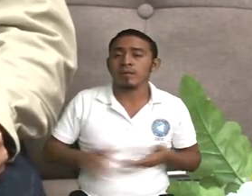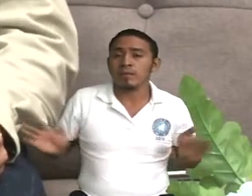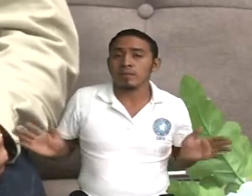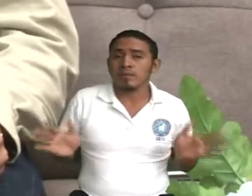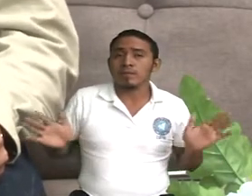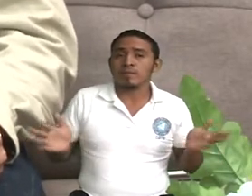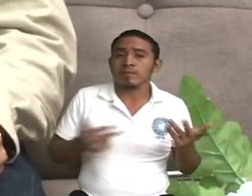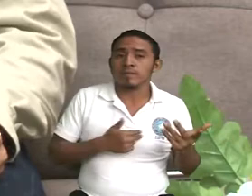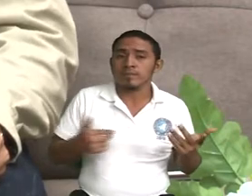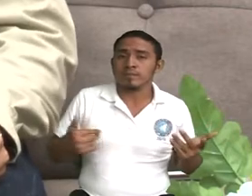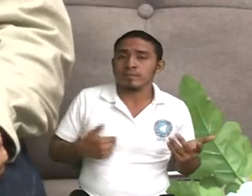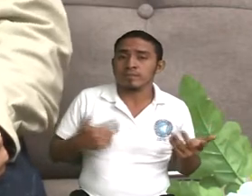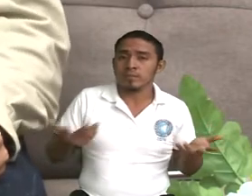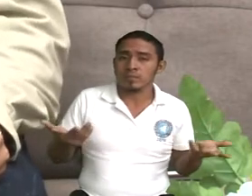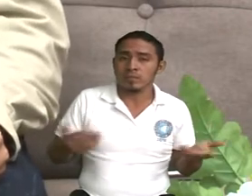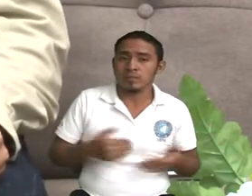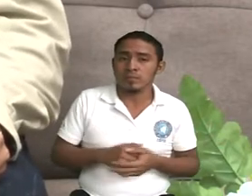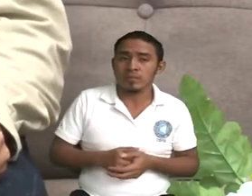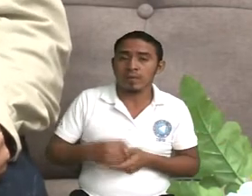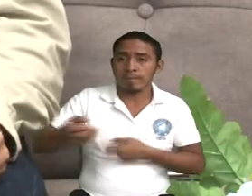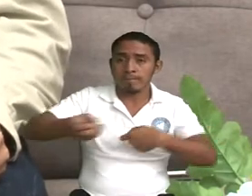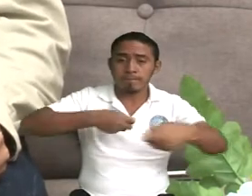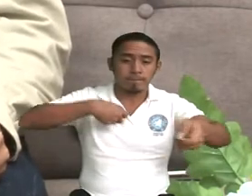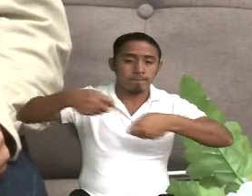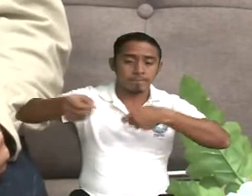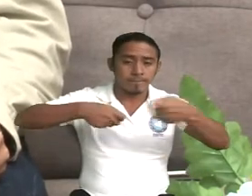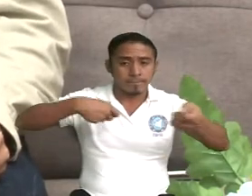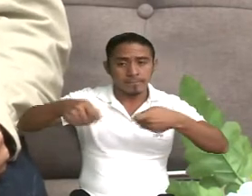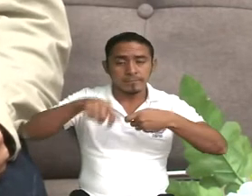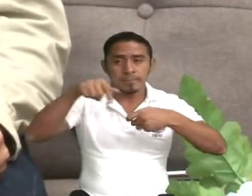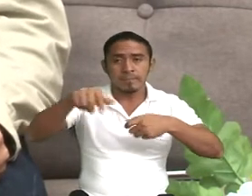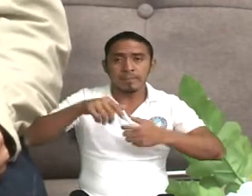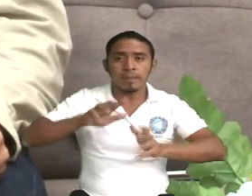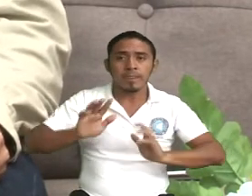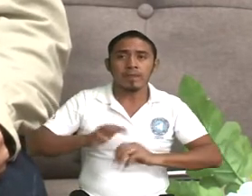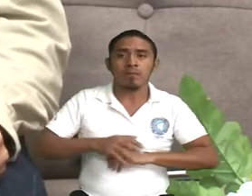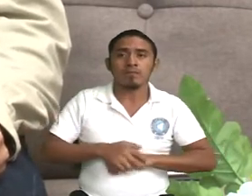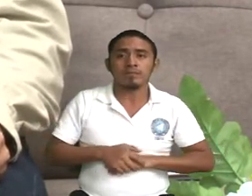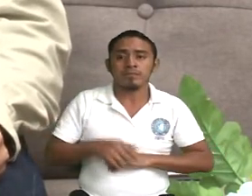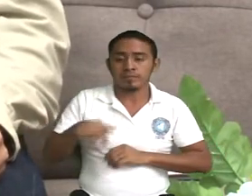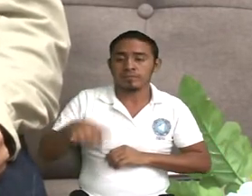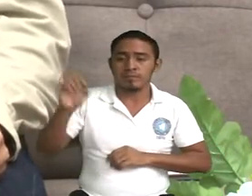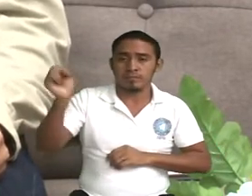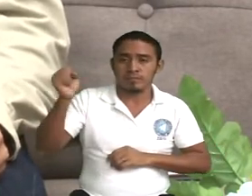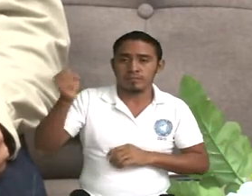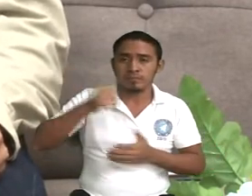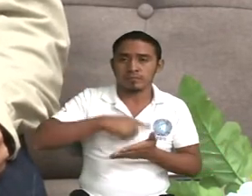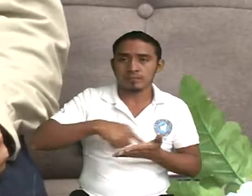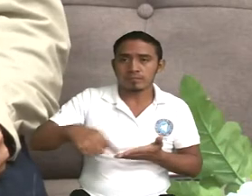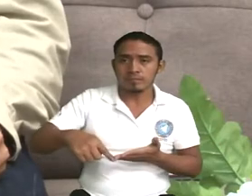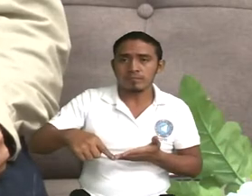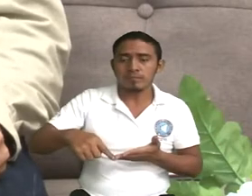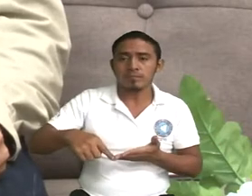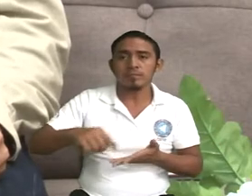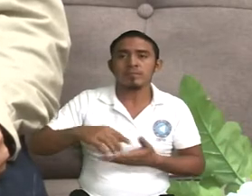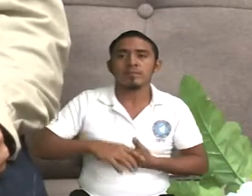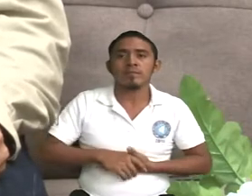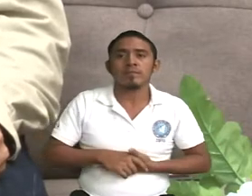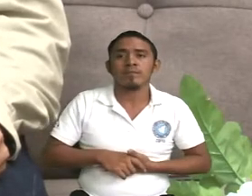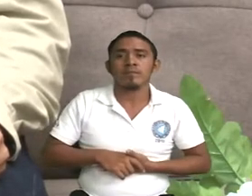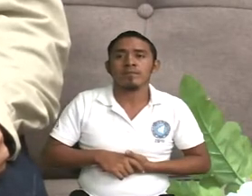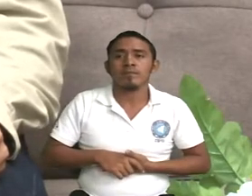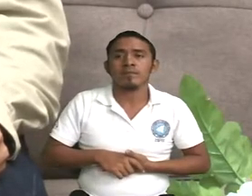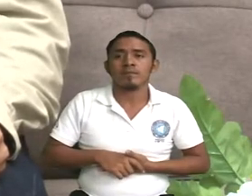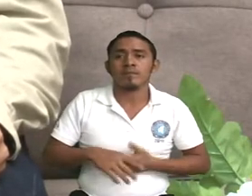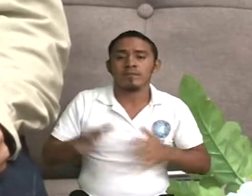promovido en espacios de comercialización para los emprendedores esta semana que acaba de pasar,